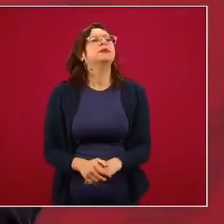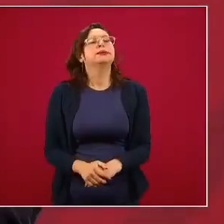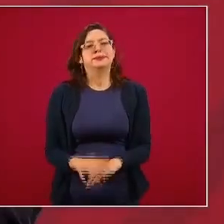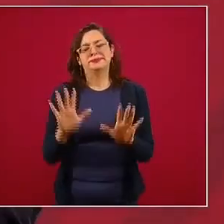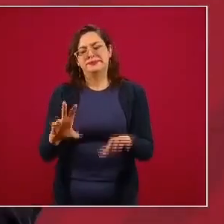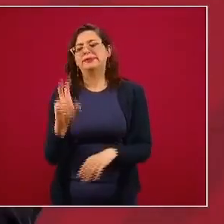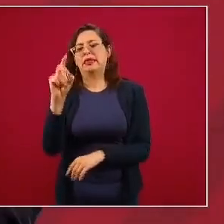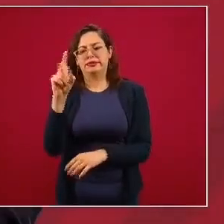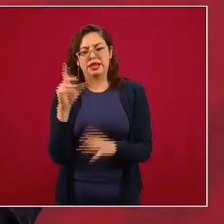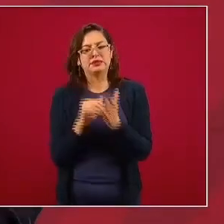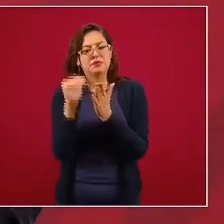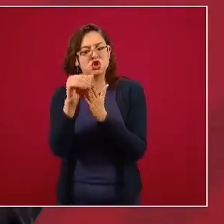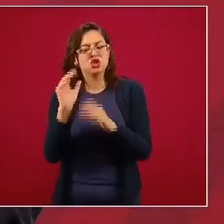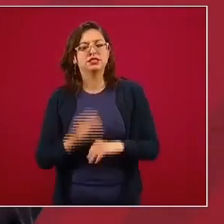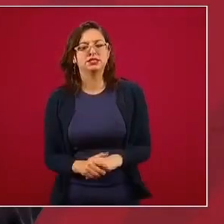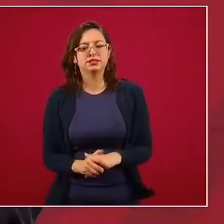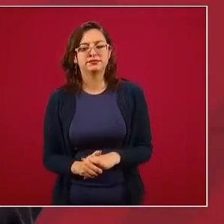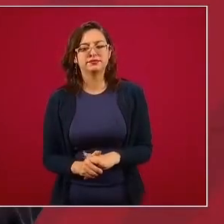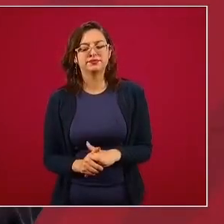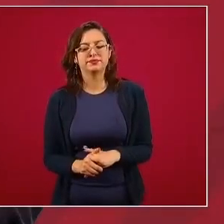una cuarta parte.